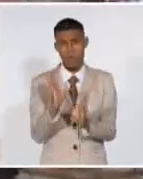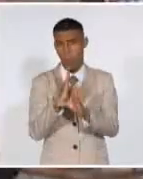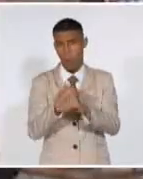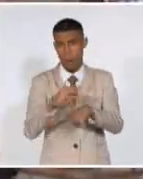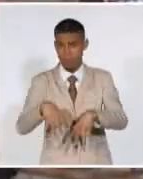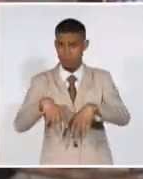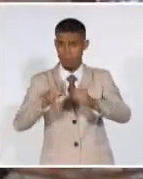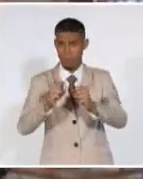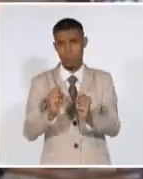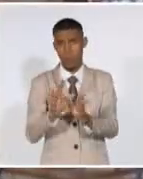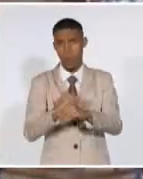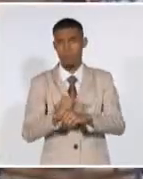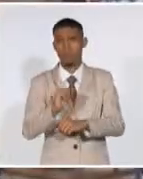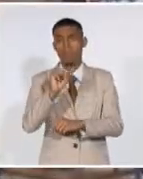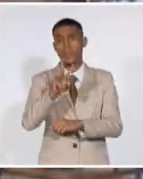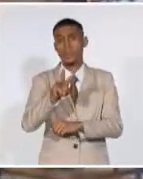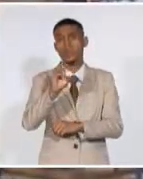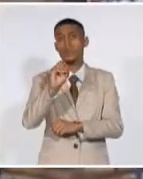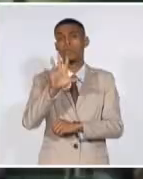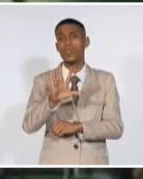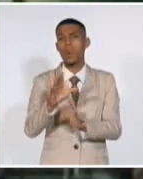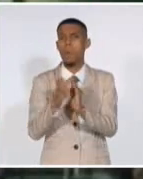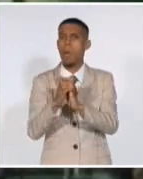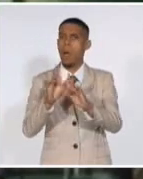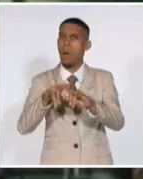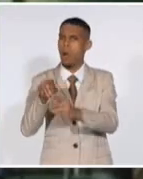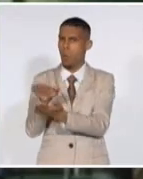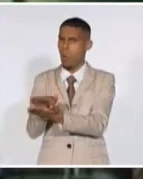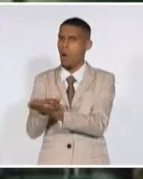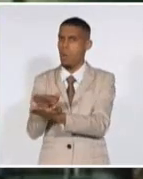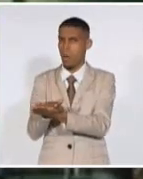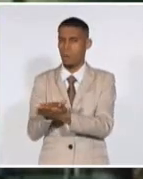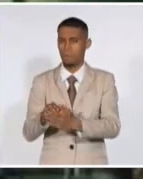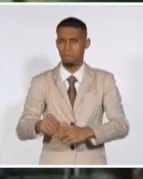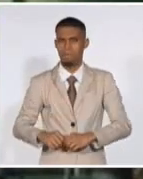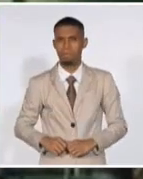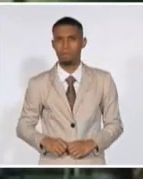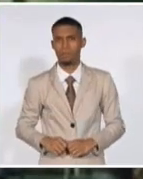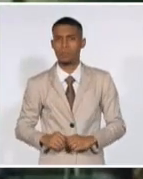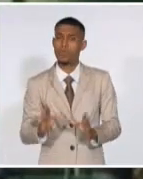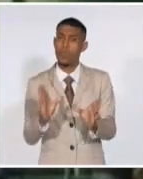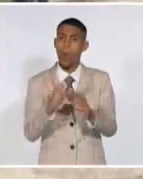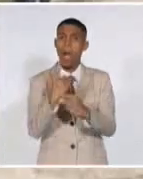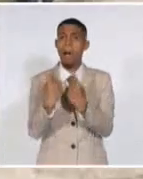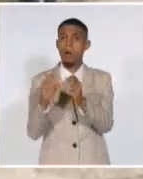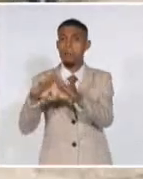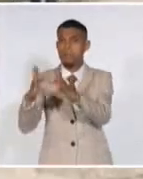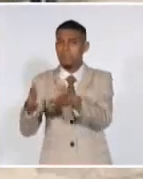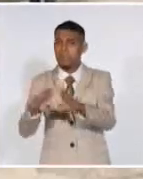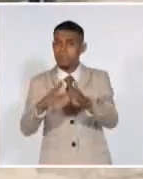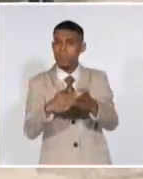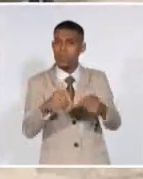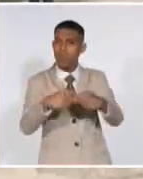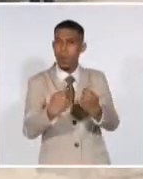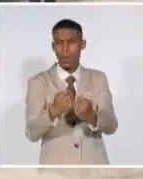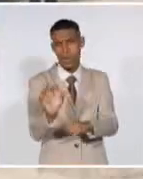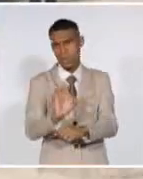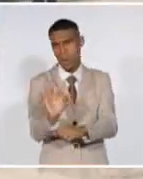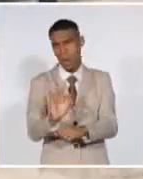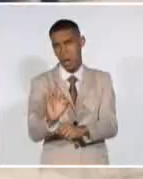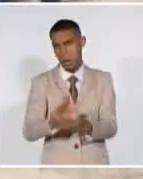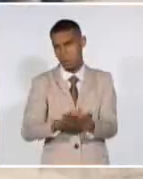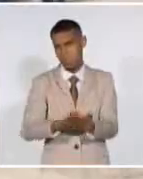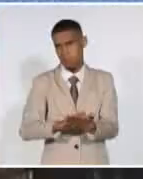demanda que tenemos 305 mw de reserva para el día de hoy no tenemos unidades térmicas en avería en estos momentos y tenemos tres